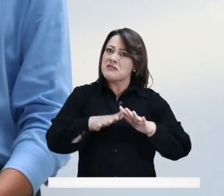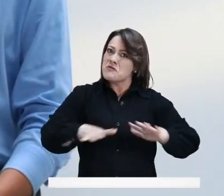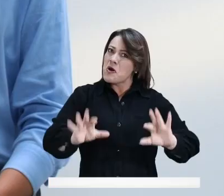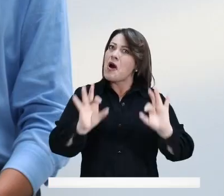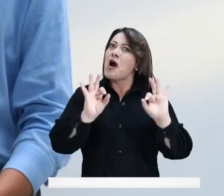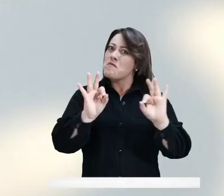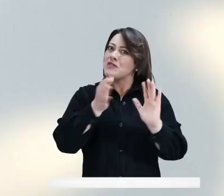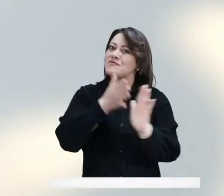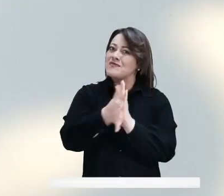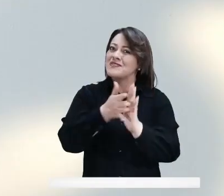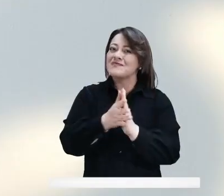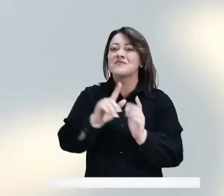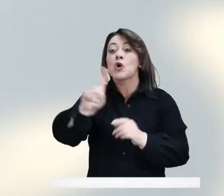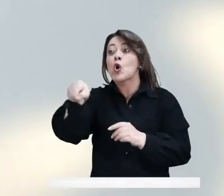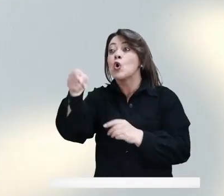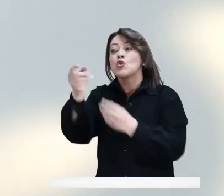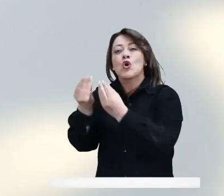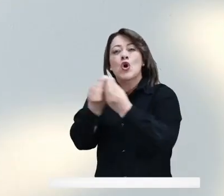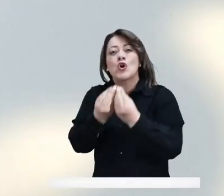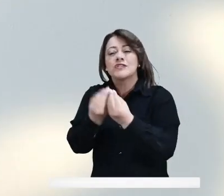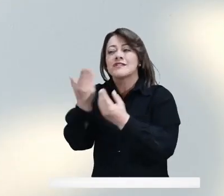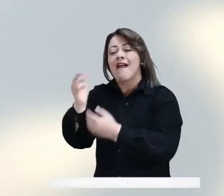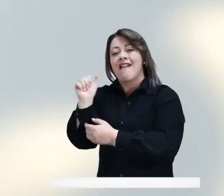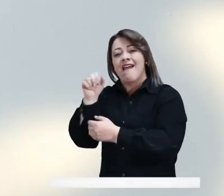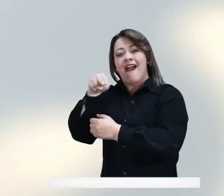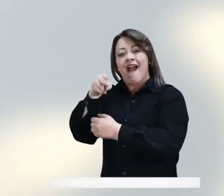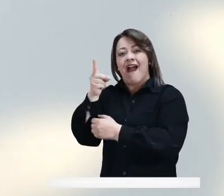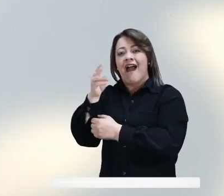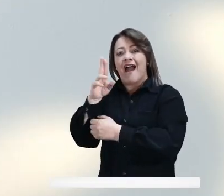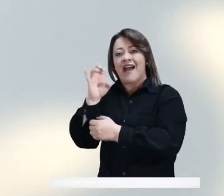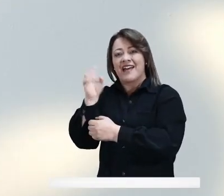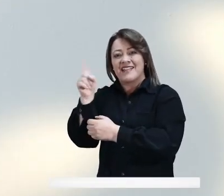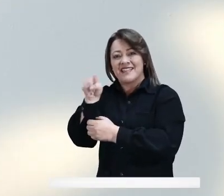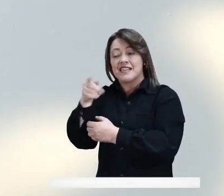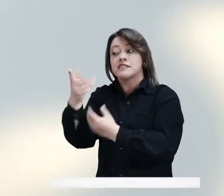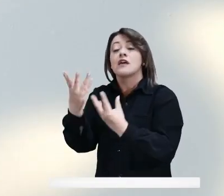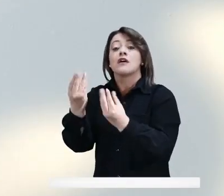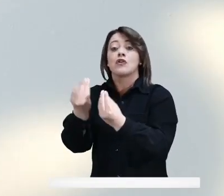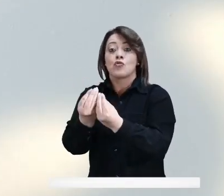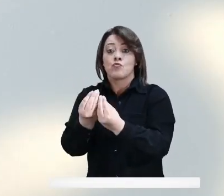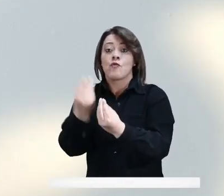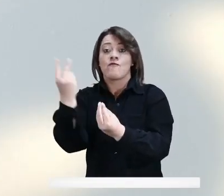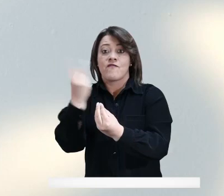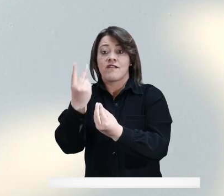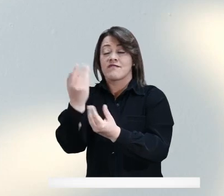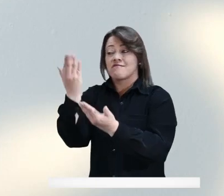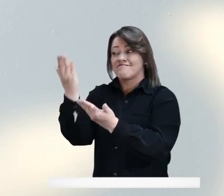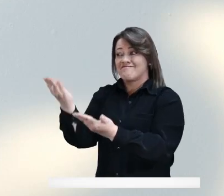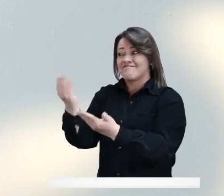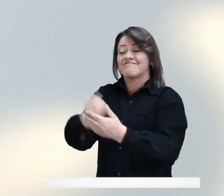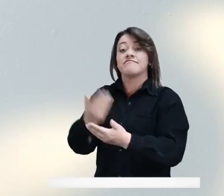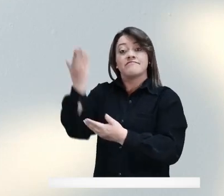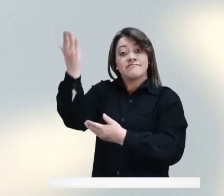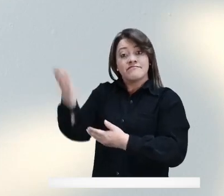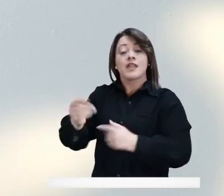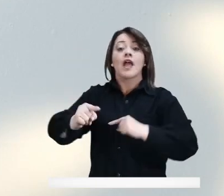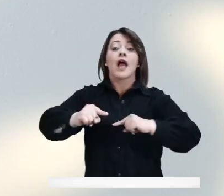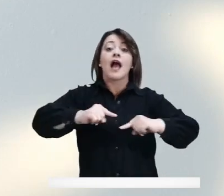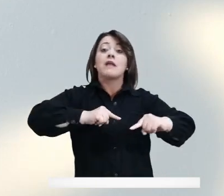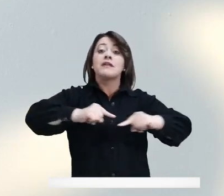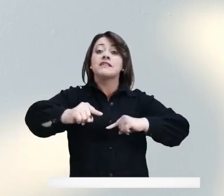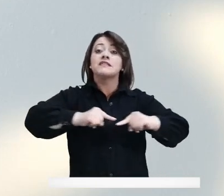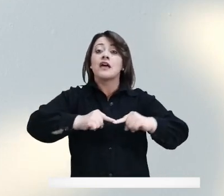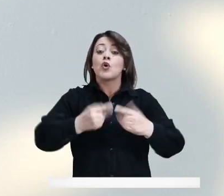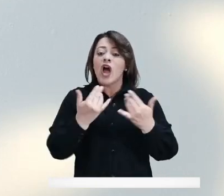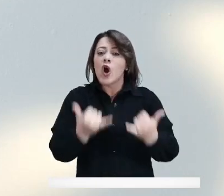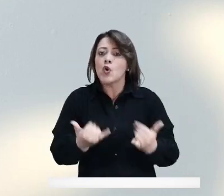tan maravilloso. Igualmente nos acompaña el concejal Andrés Onzaga del Partido Alianza Verde. Él es